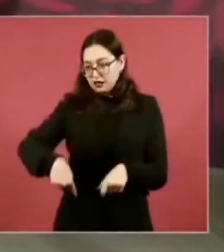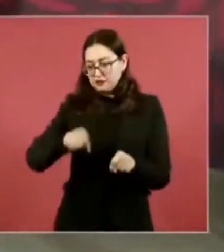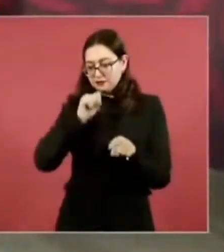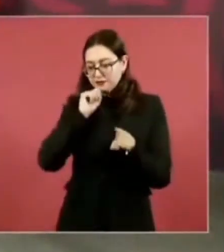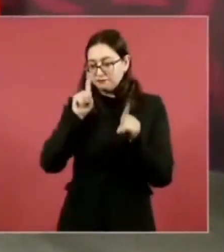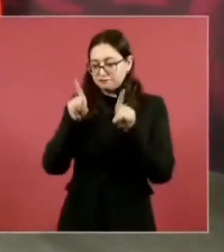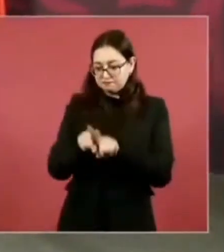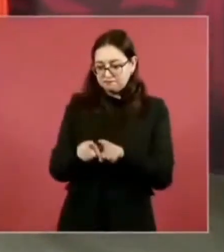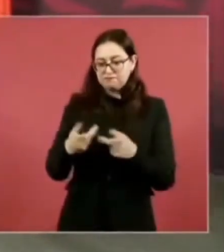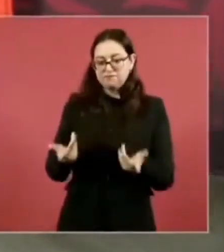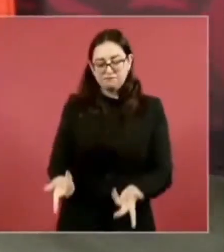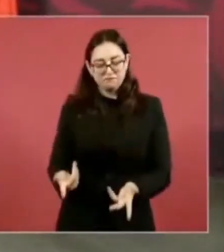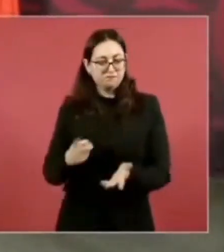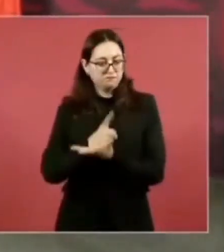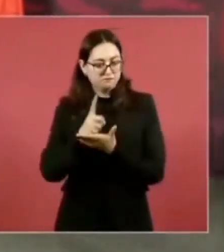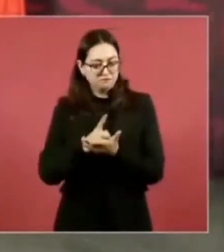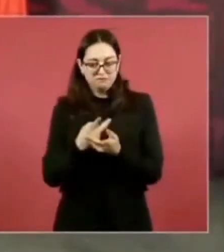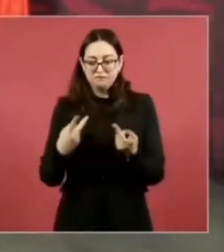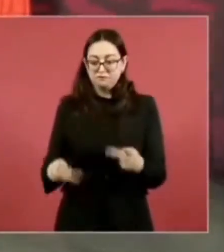haya consumidores.